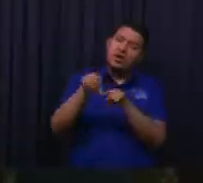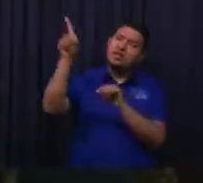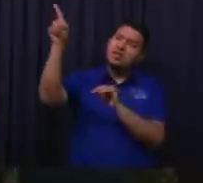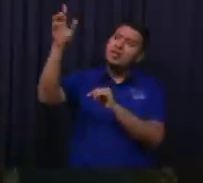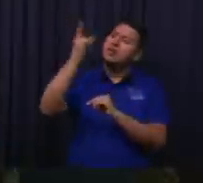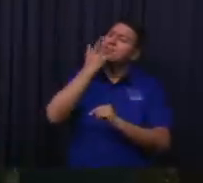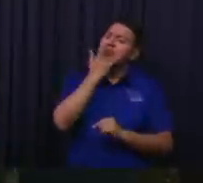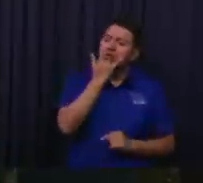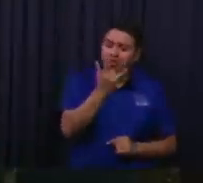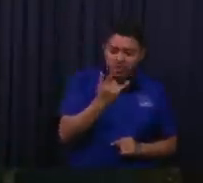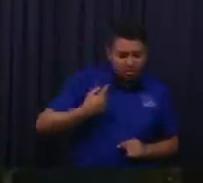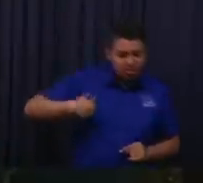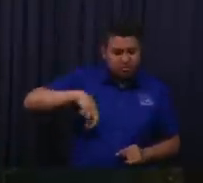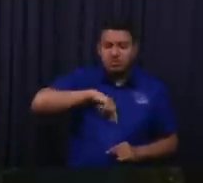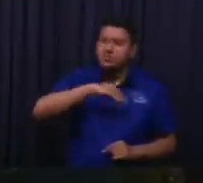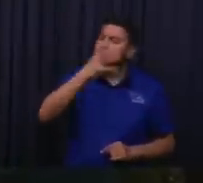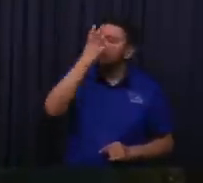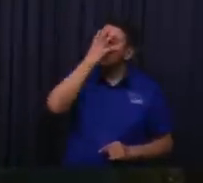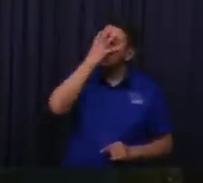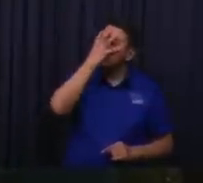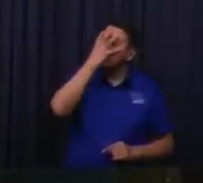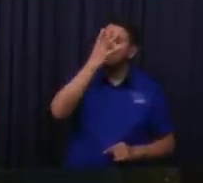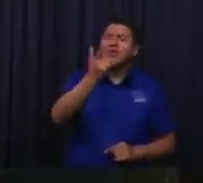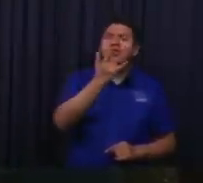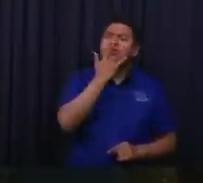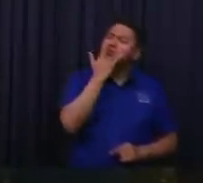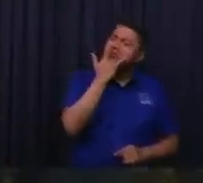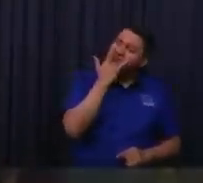perdona nuestros pecados, sana nuestras dolencias